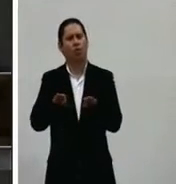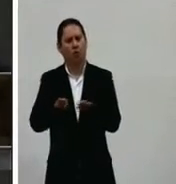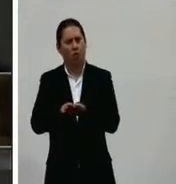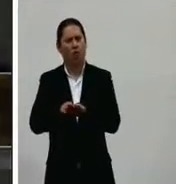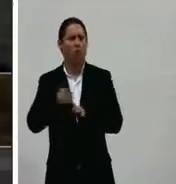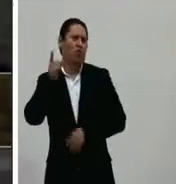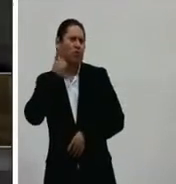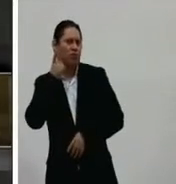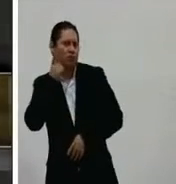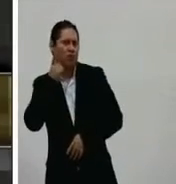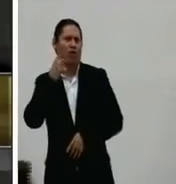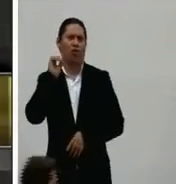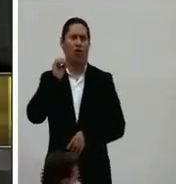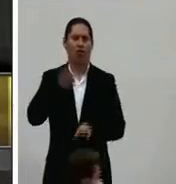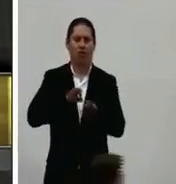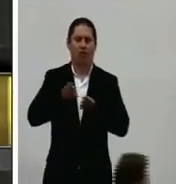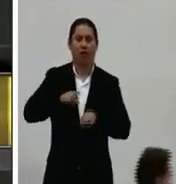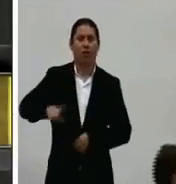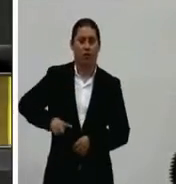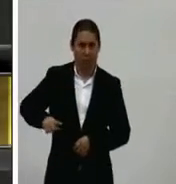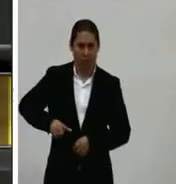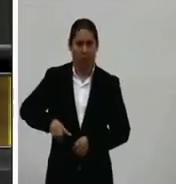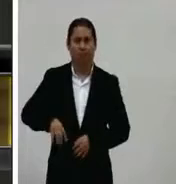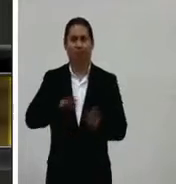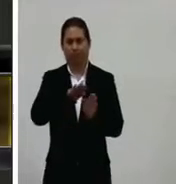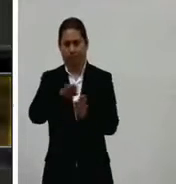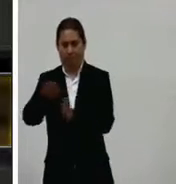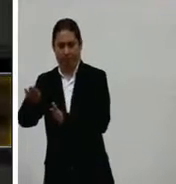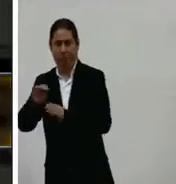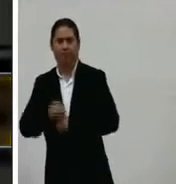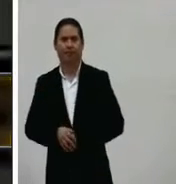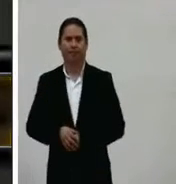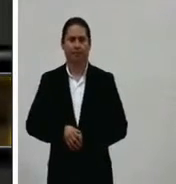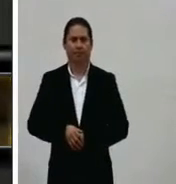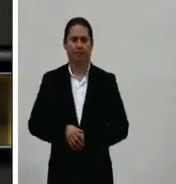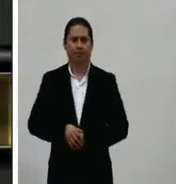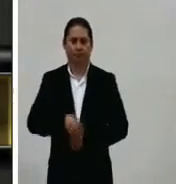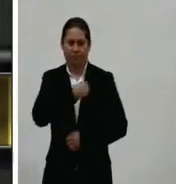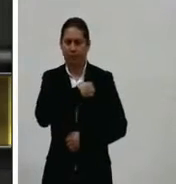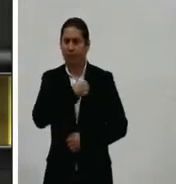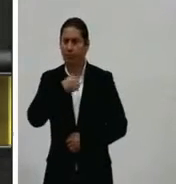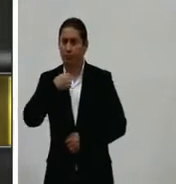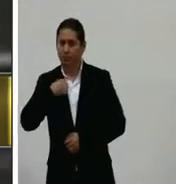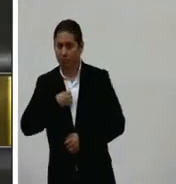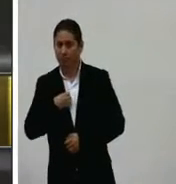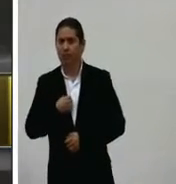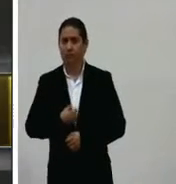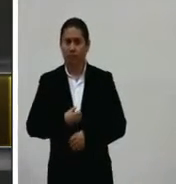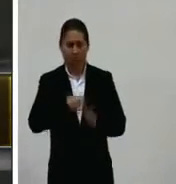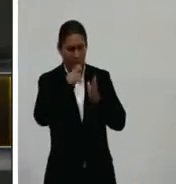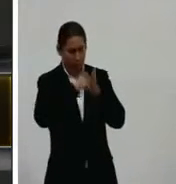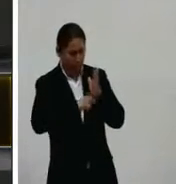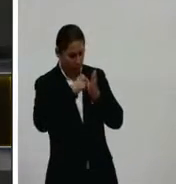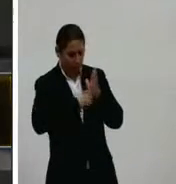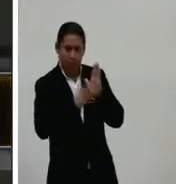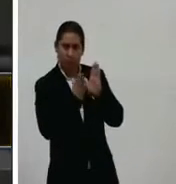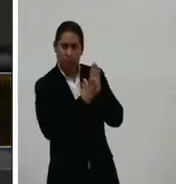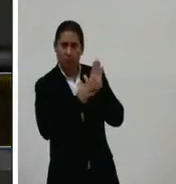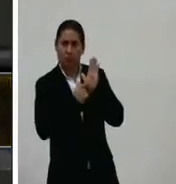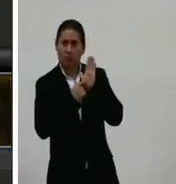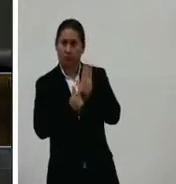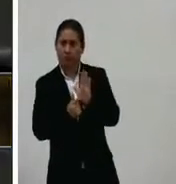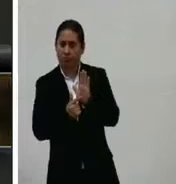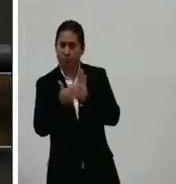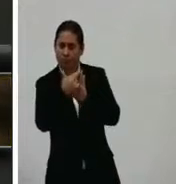o servidores públicos, que tenemos no solo la obligación de adecuar el marco jurídico que nos rige en Chiapas, sino